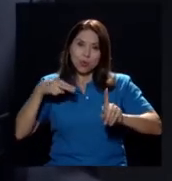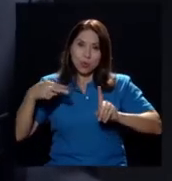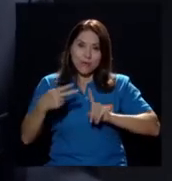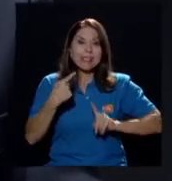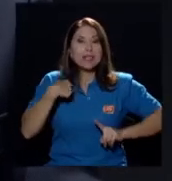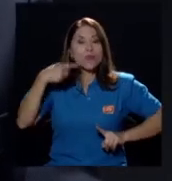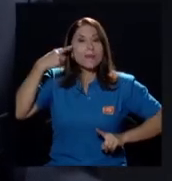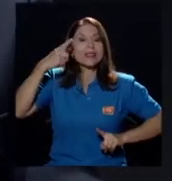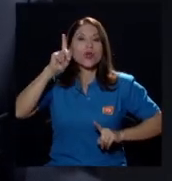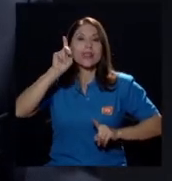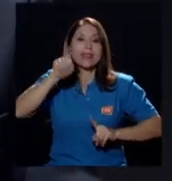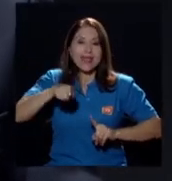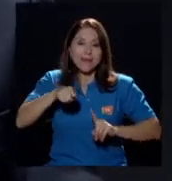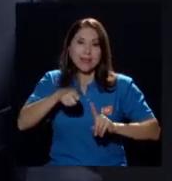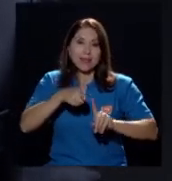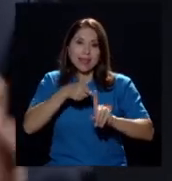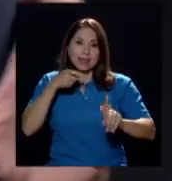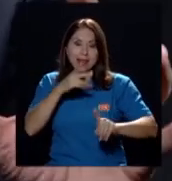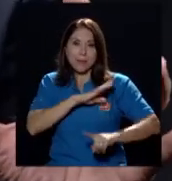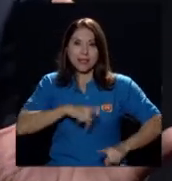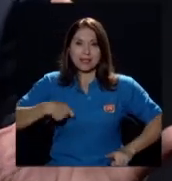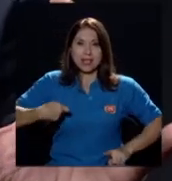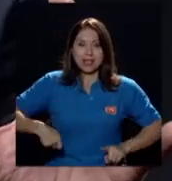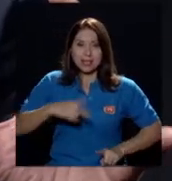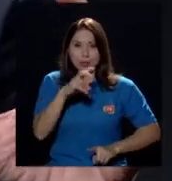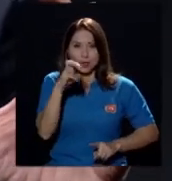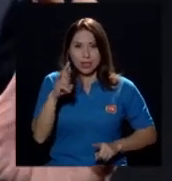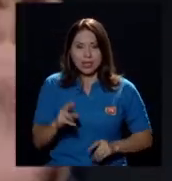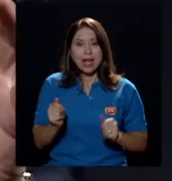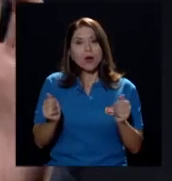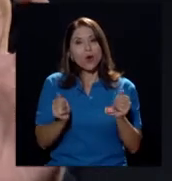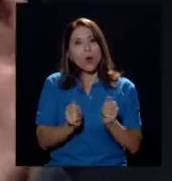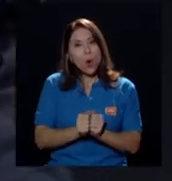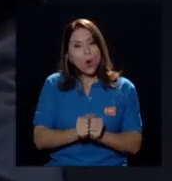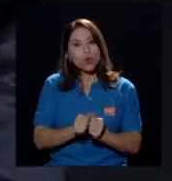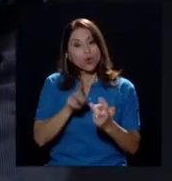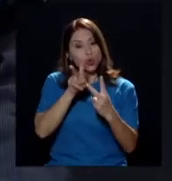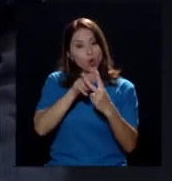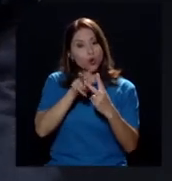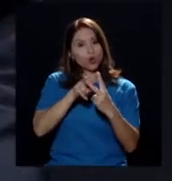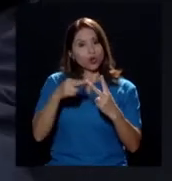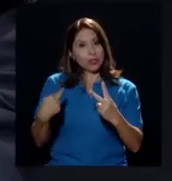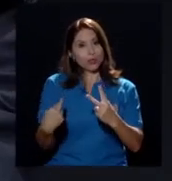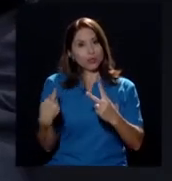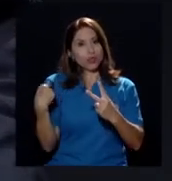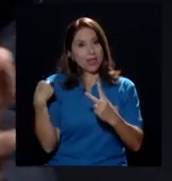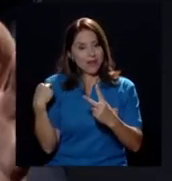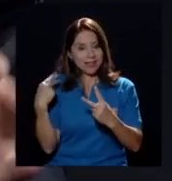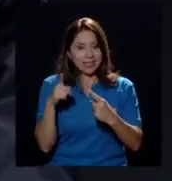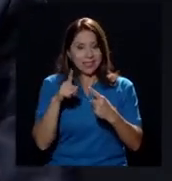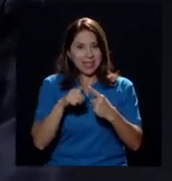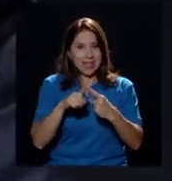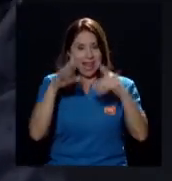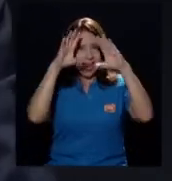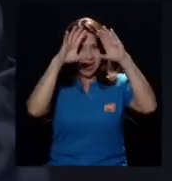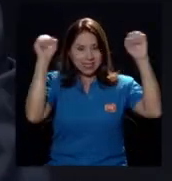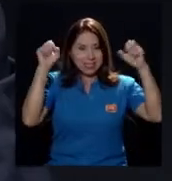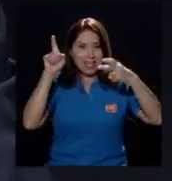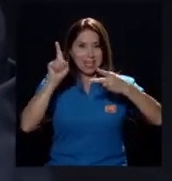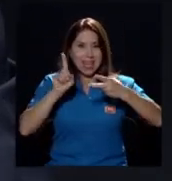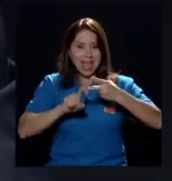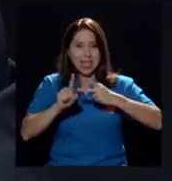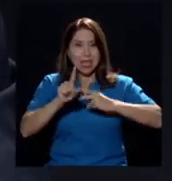emanar de la presidencia de la república con dos grandes responsables después en otros ámbitos que serían la cancillería y comercio